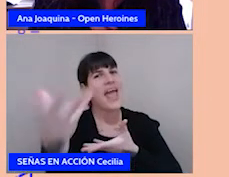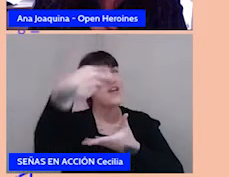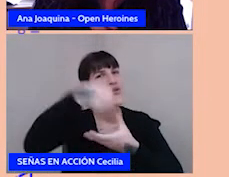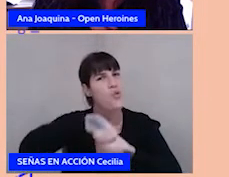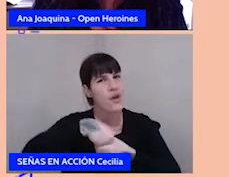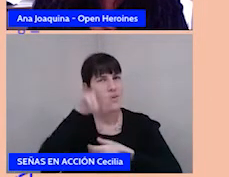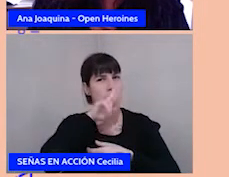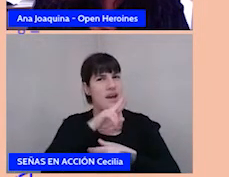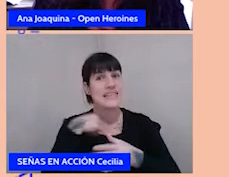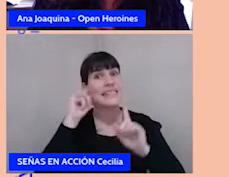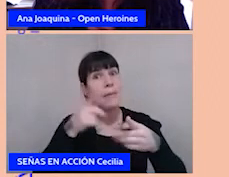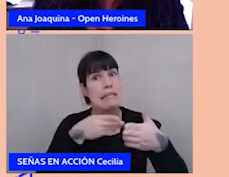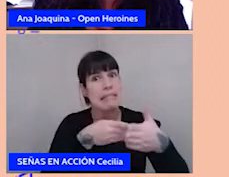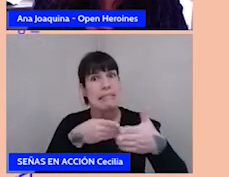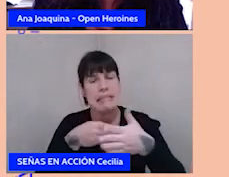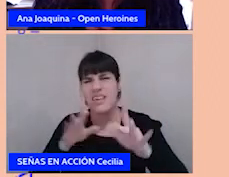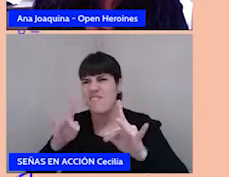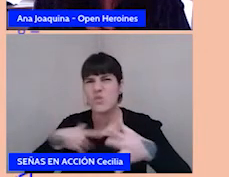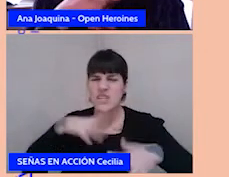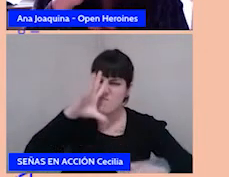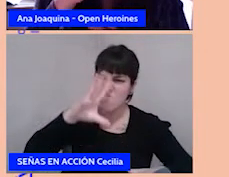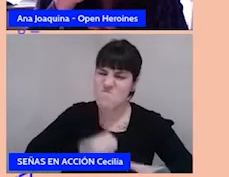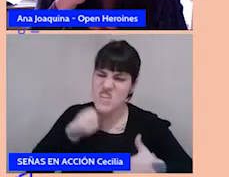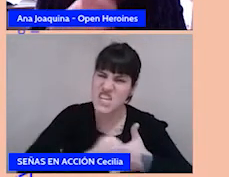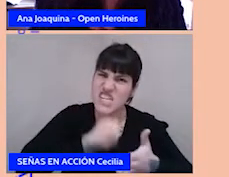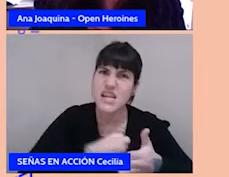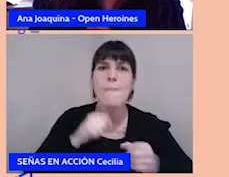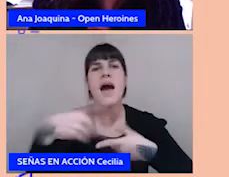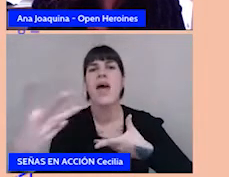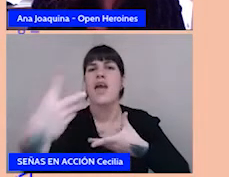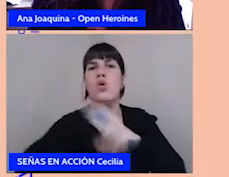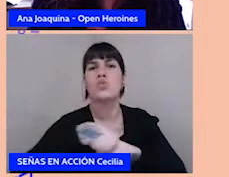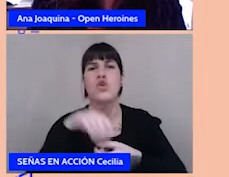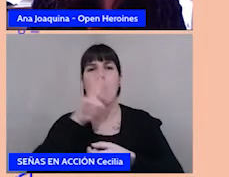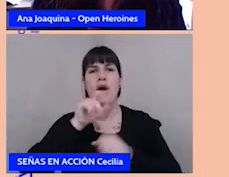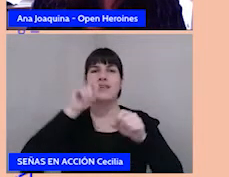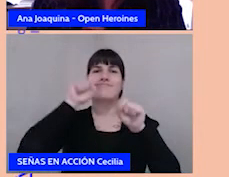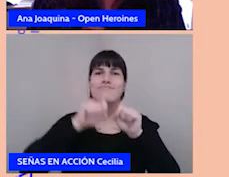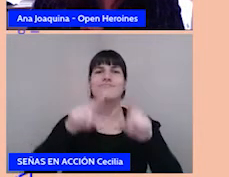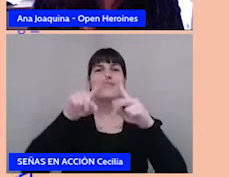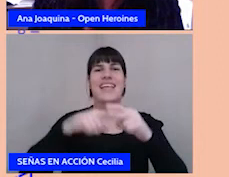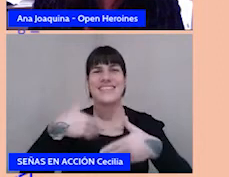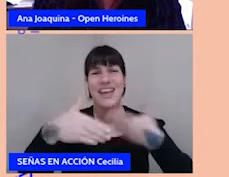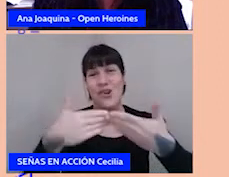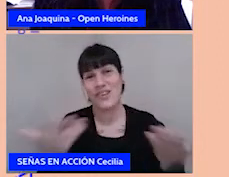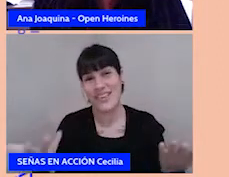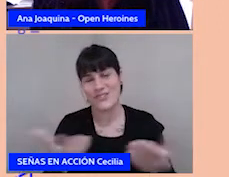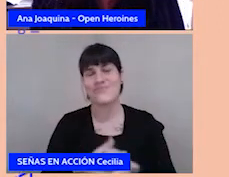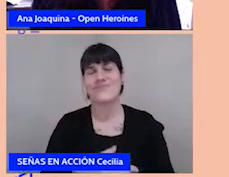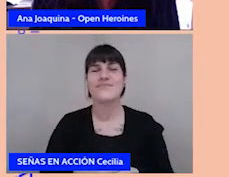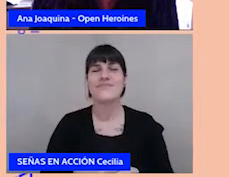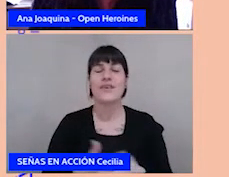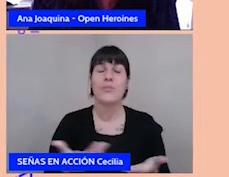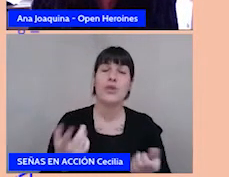de mujeres en la tecnología, ¿no? Digamos, estas son algunas de las cosas que he estado